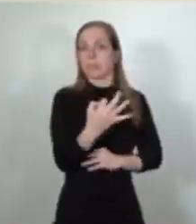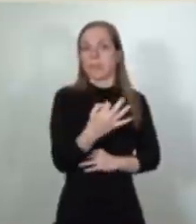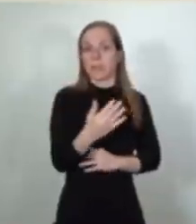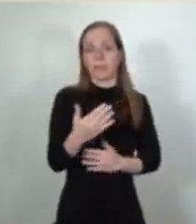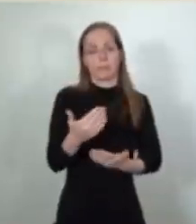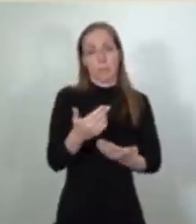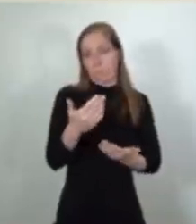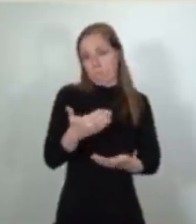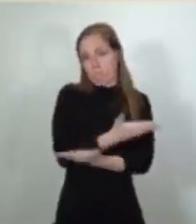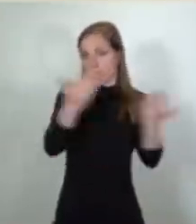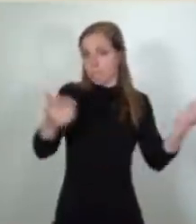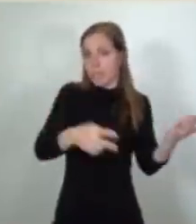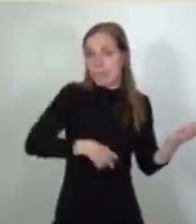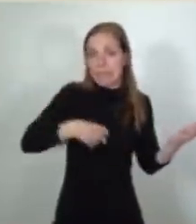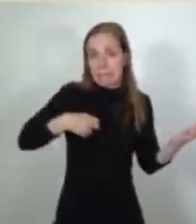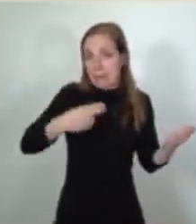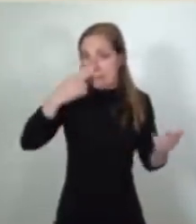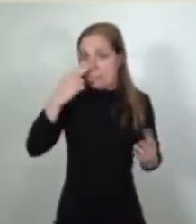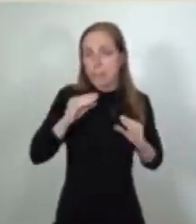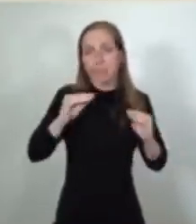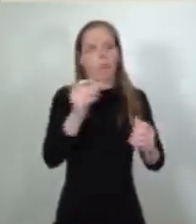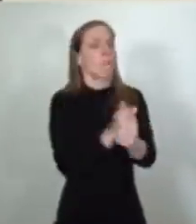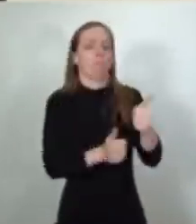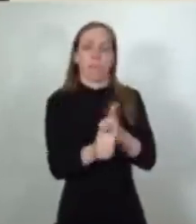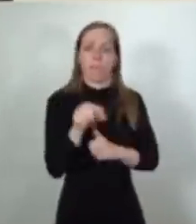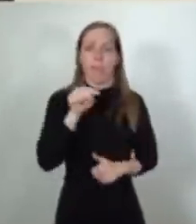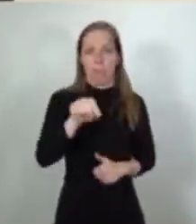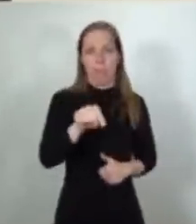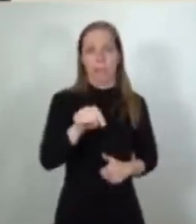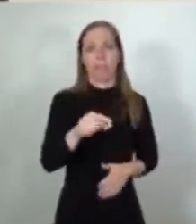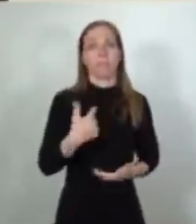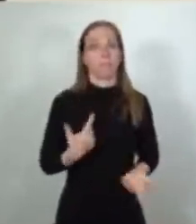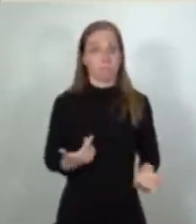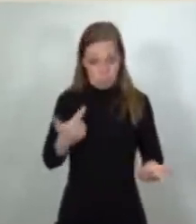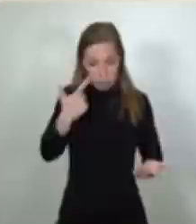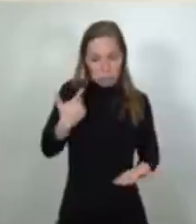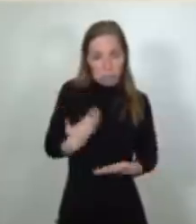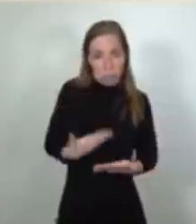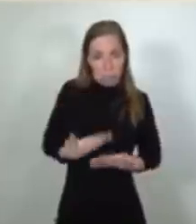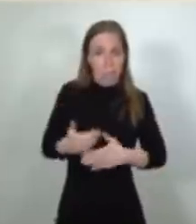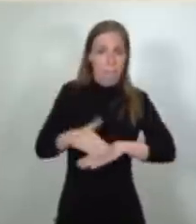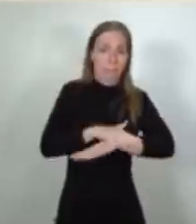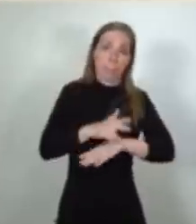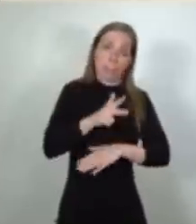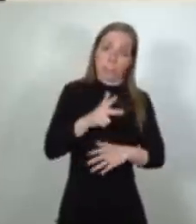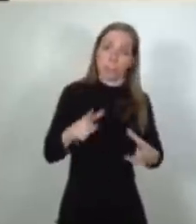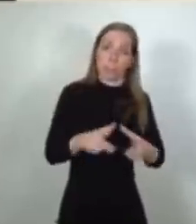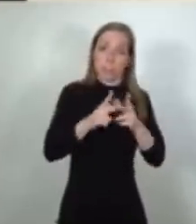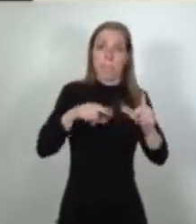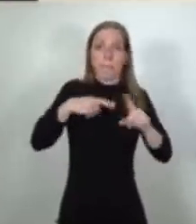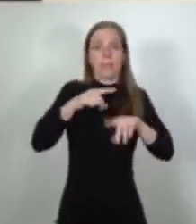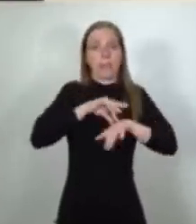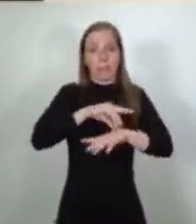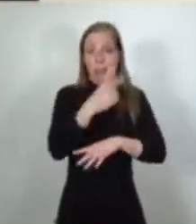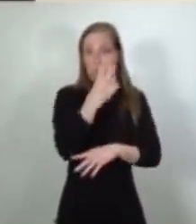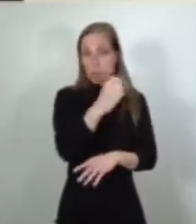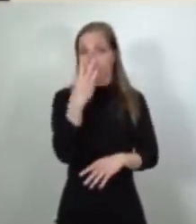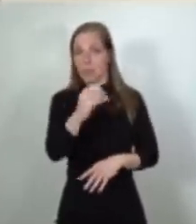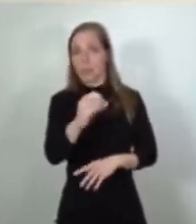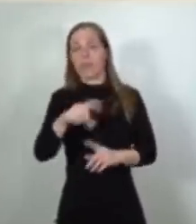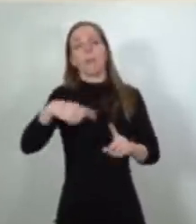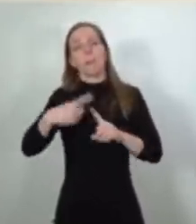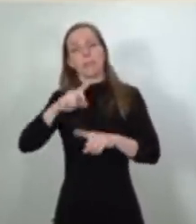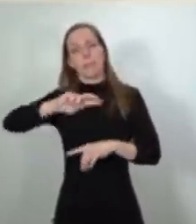general. No existe mejor garantía de que tanto desde el Ministerio de Derechos Sociales y Agenda 2030 como desde